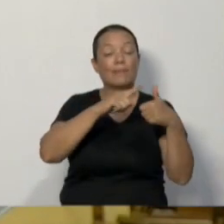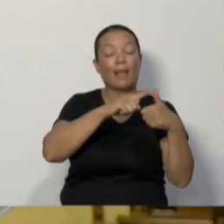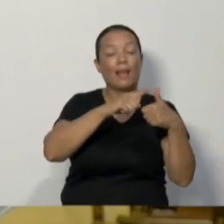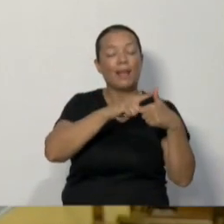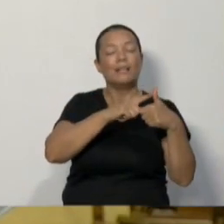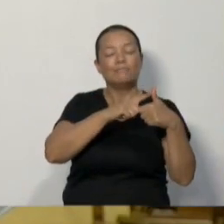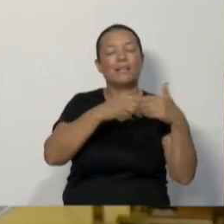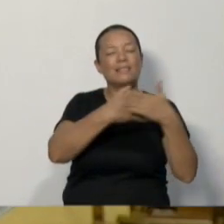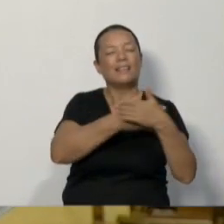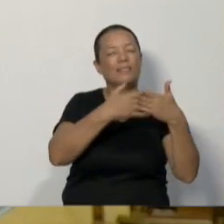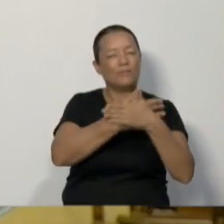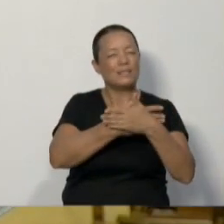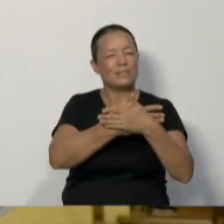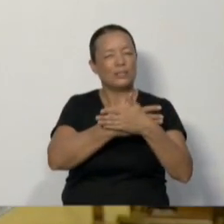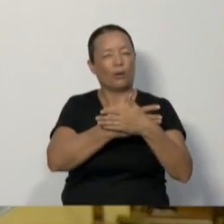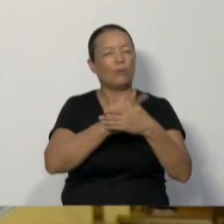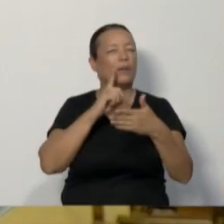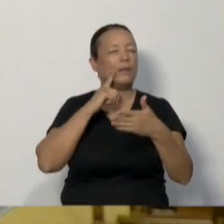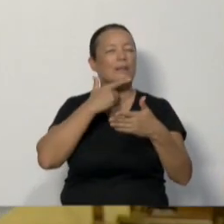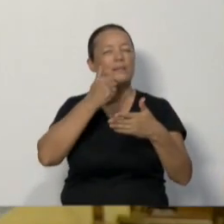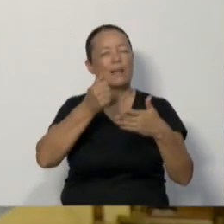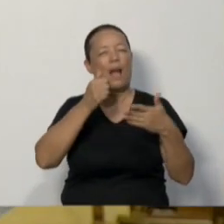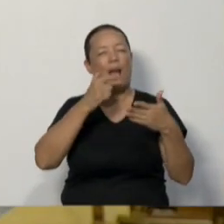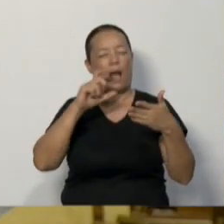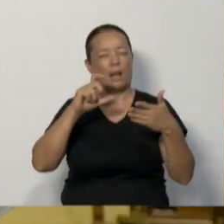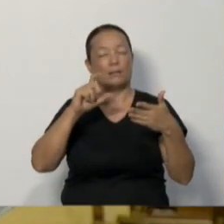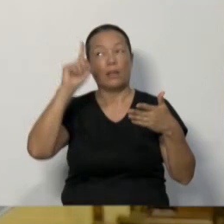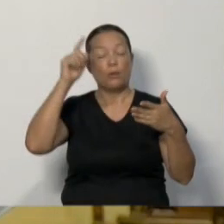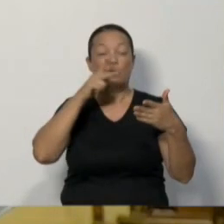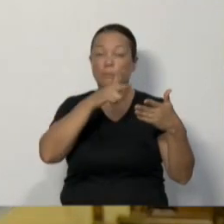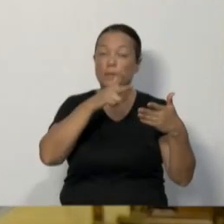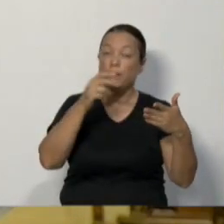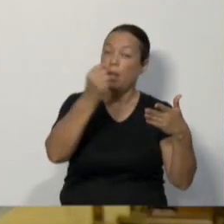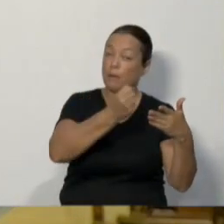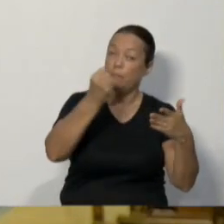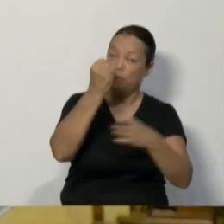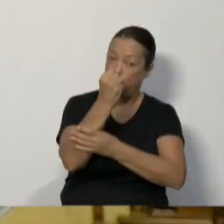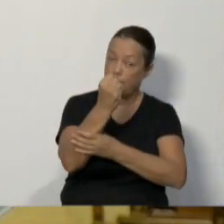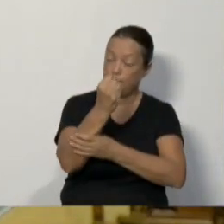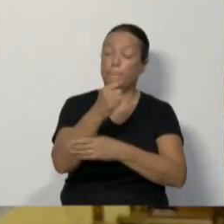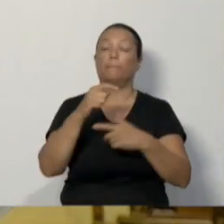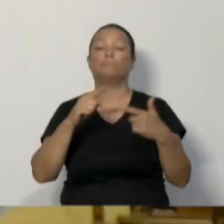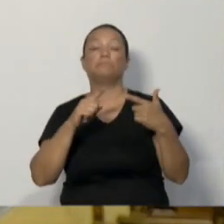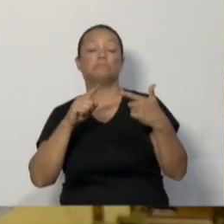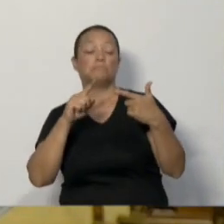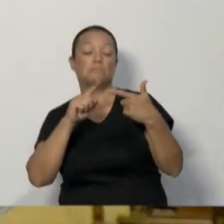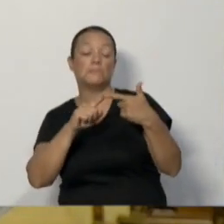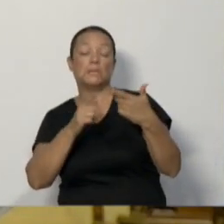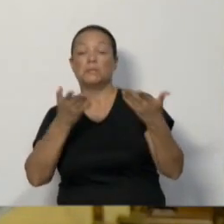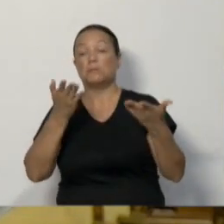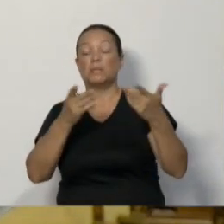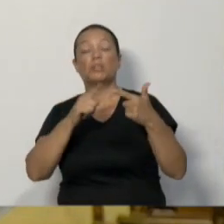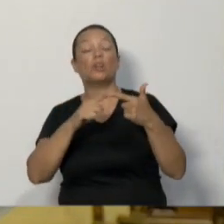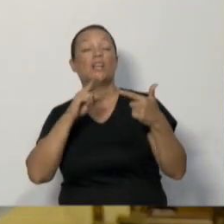Isaac que le pide Dios a Abraham, y el Evangelio que nos